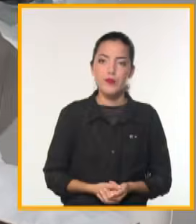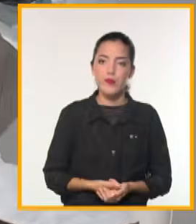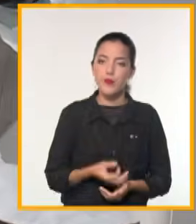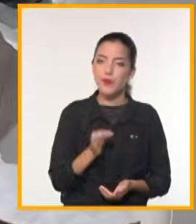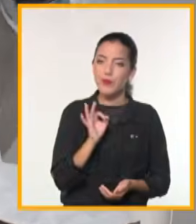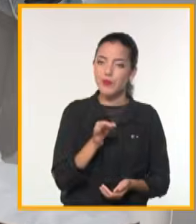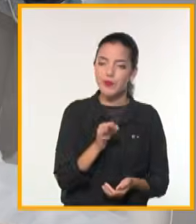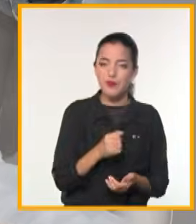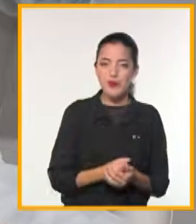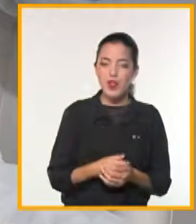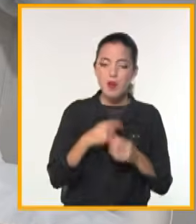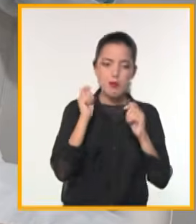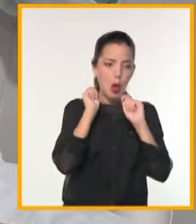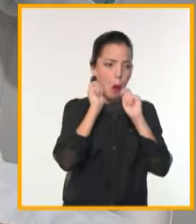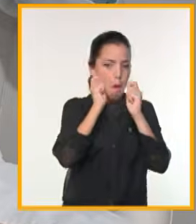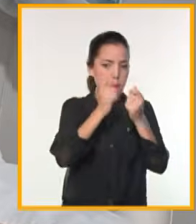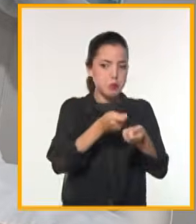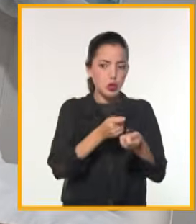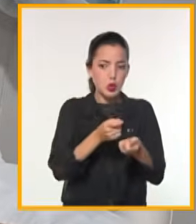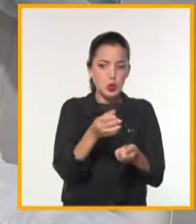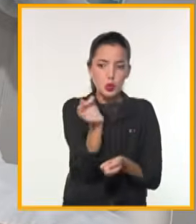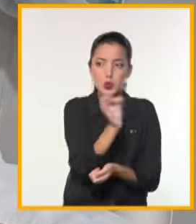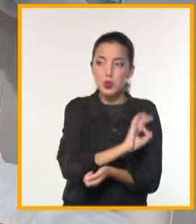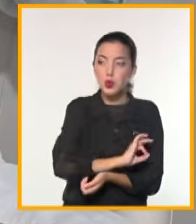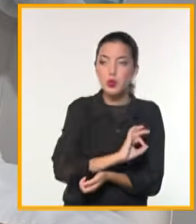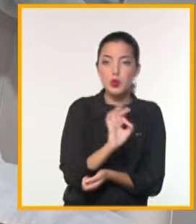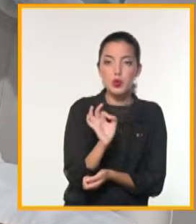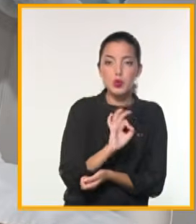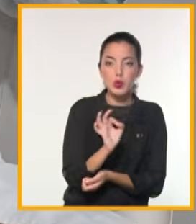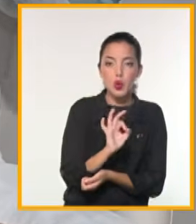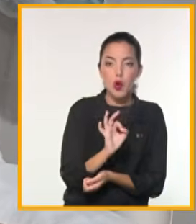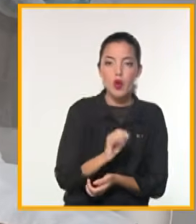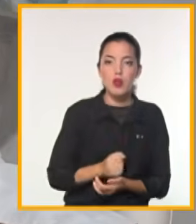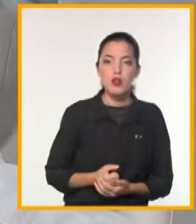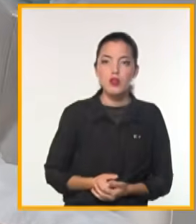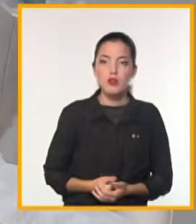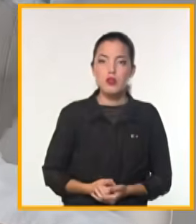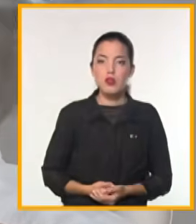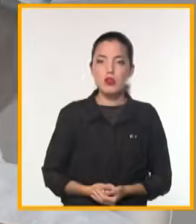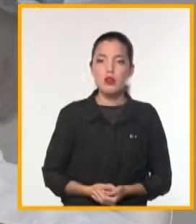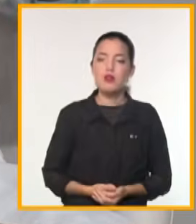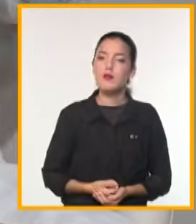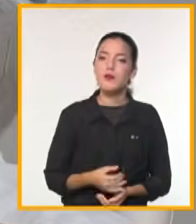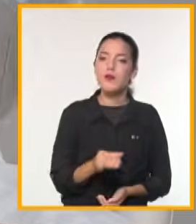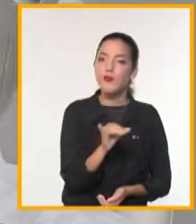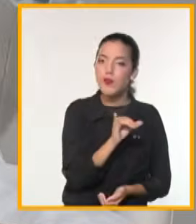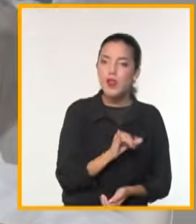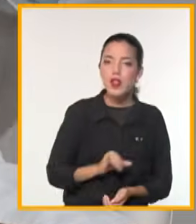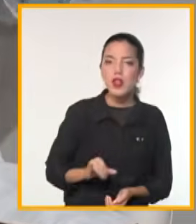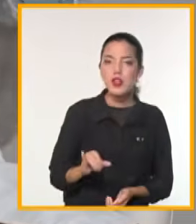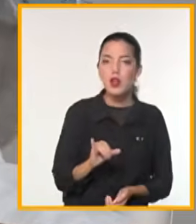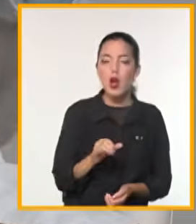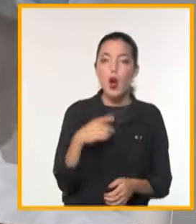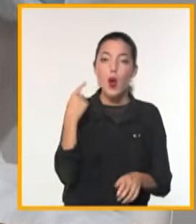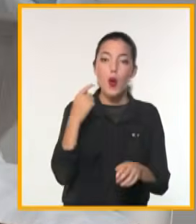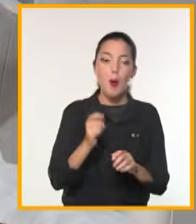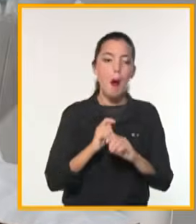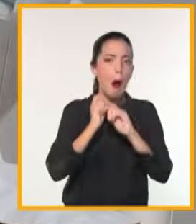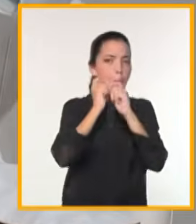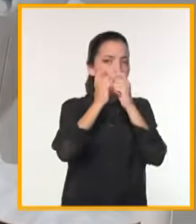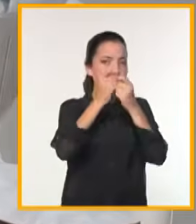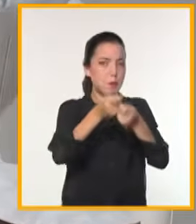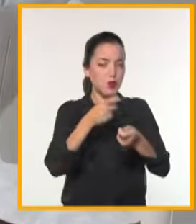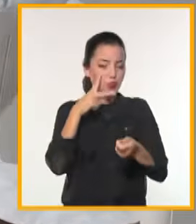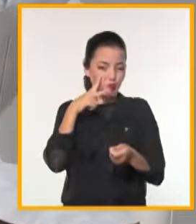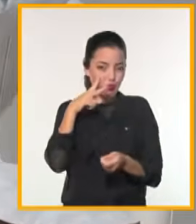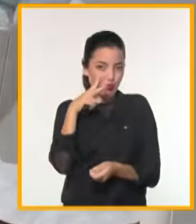un yate y dice, ahí, no puedo ir no podían regresar sin haber pescado. Y entonces hay unos pescadores y entonces se